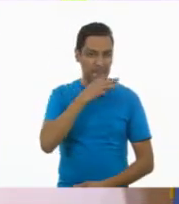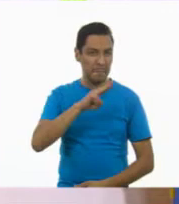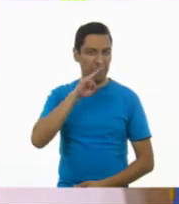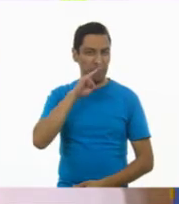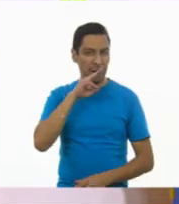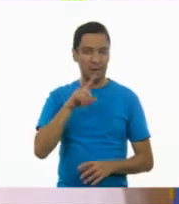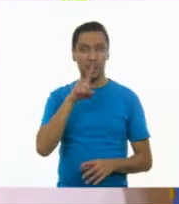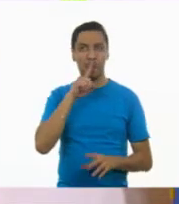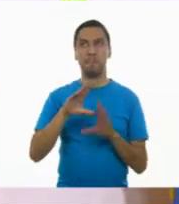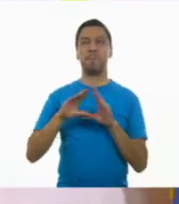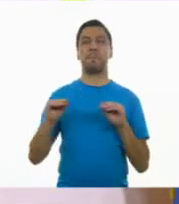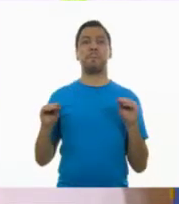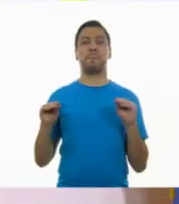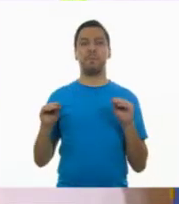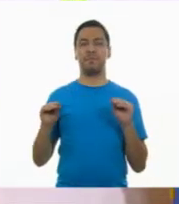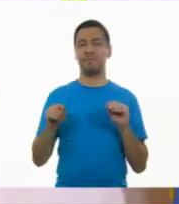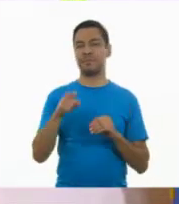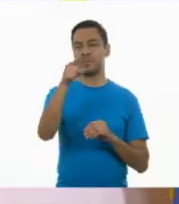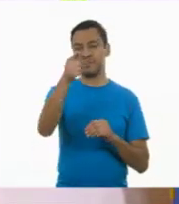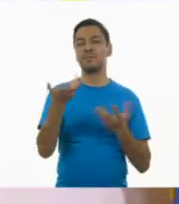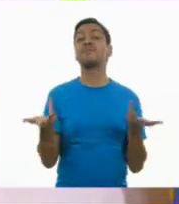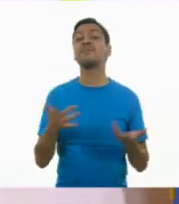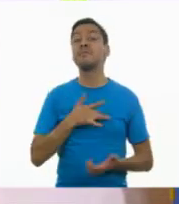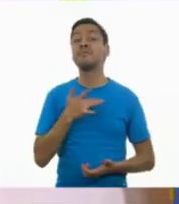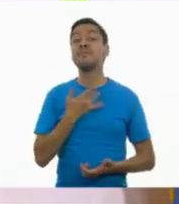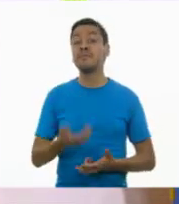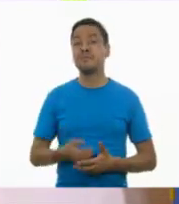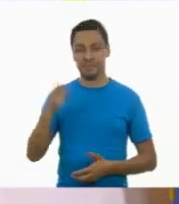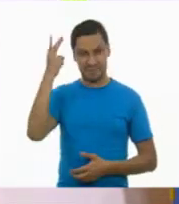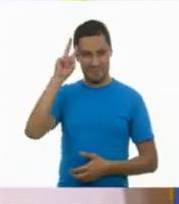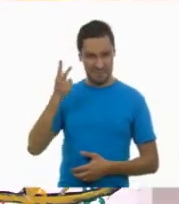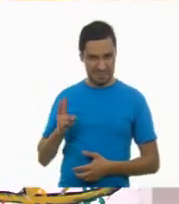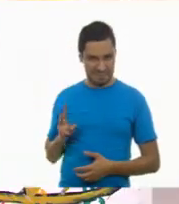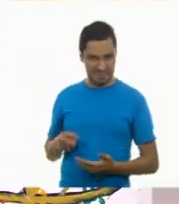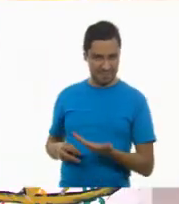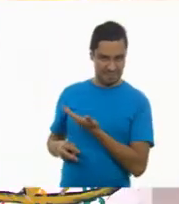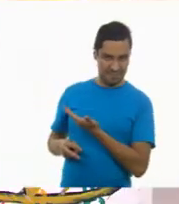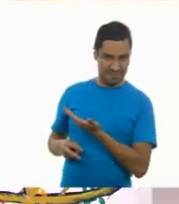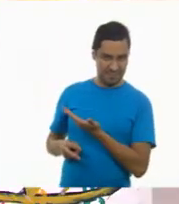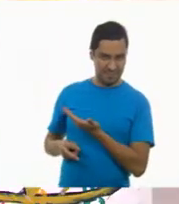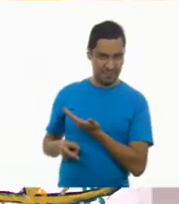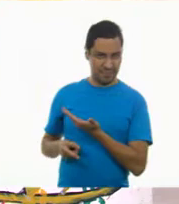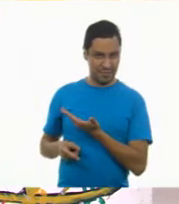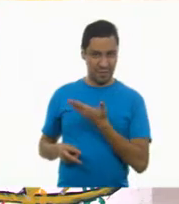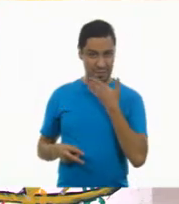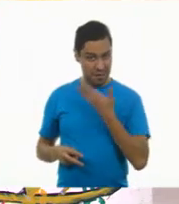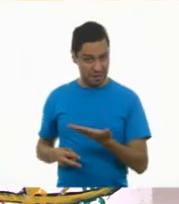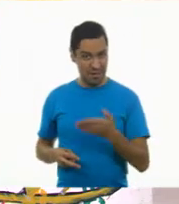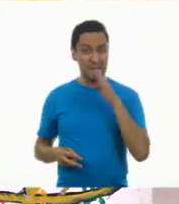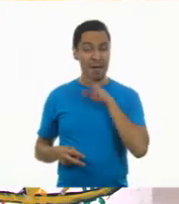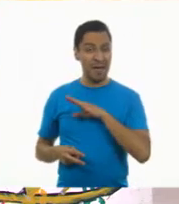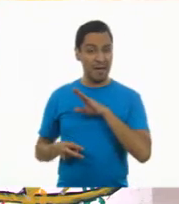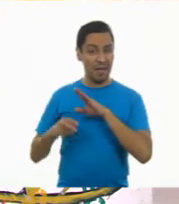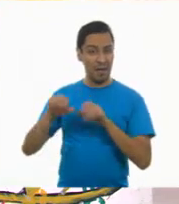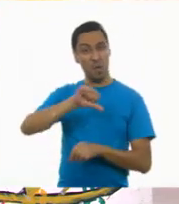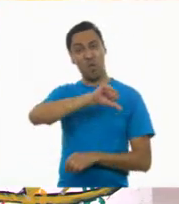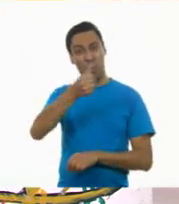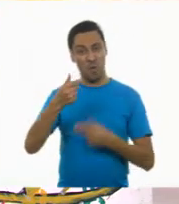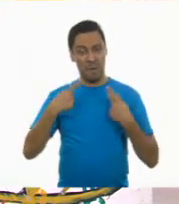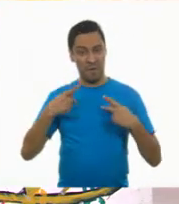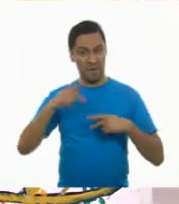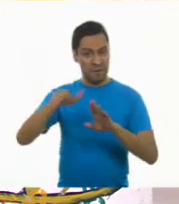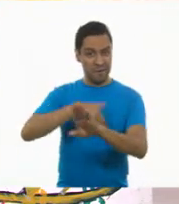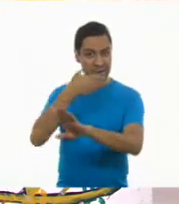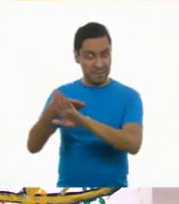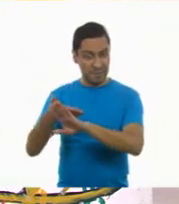casita, ¿consideran que la elección que está a punto de tomar la perjudique solo a ella o a más personas? ¿Por